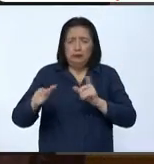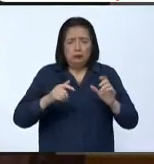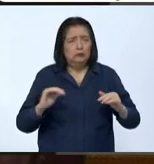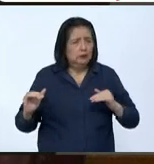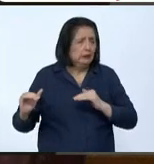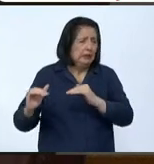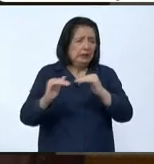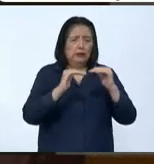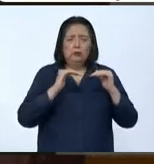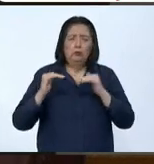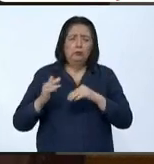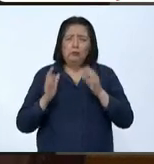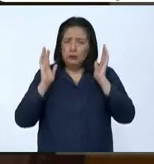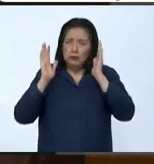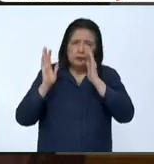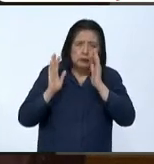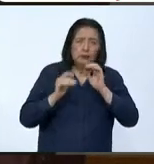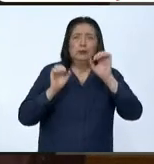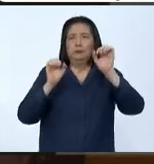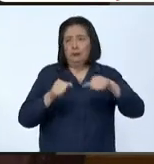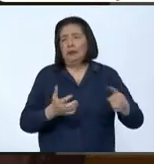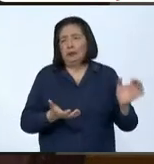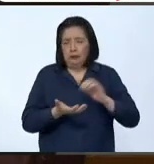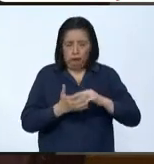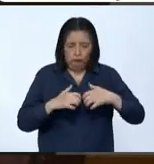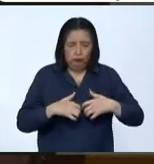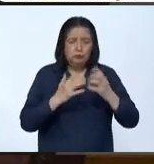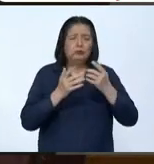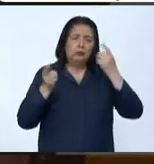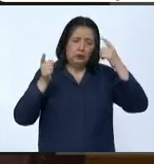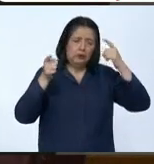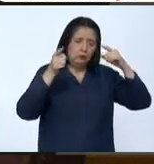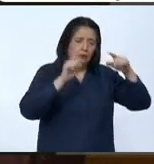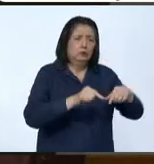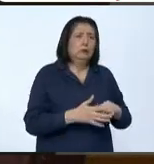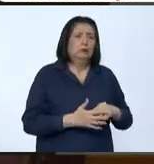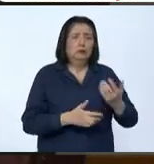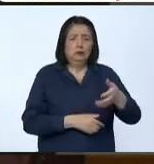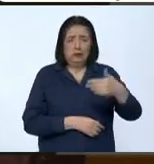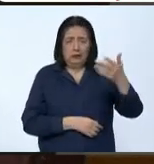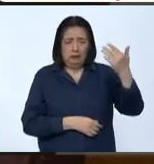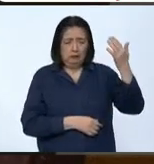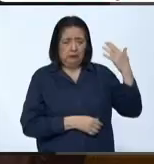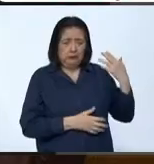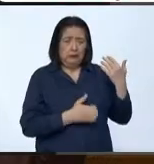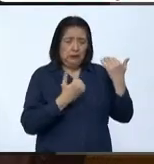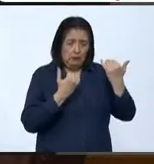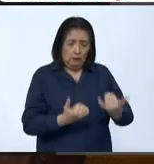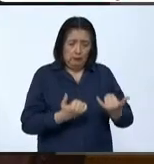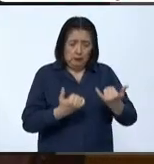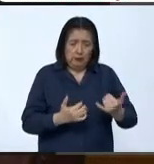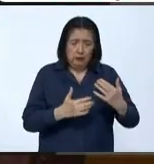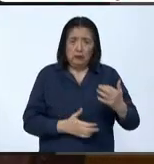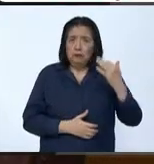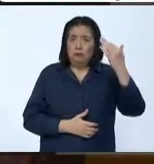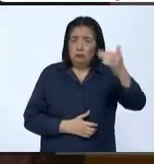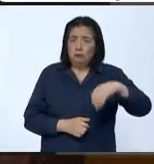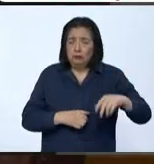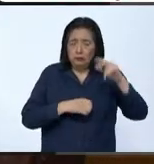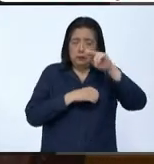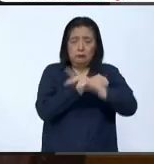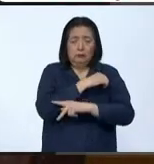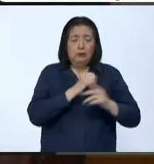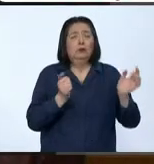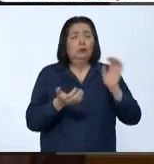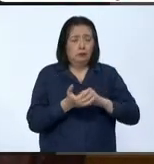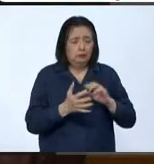igual para construir nuevamente un consenso en donde el pasado presente y futuro del país